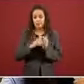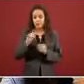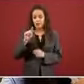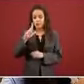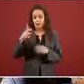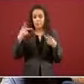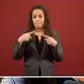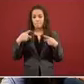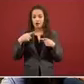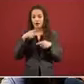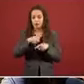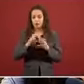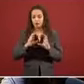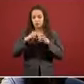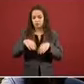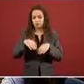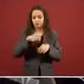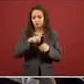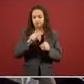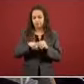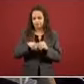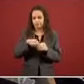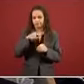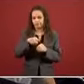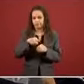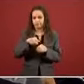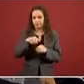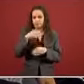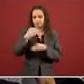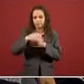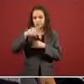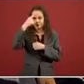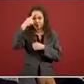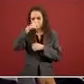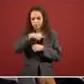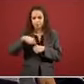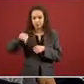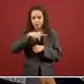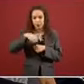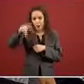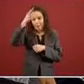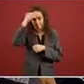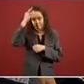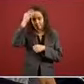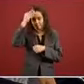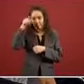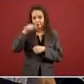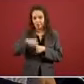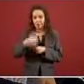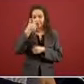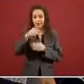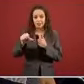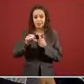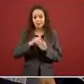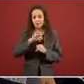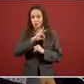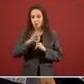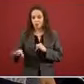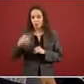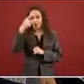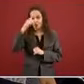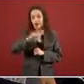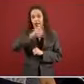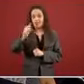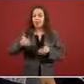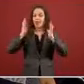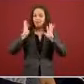de las principales, de las troncales, de las especialidades troncales, que están haciendo sus últimos 6 meses antes de ser